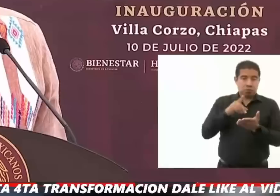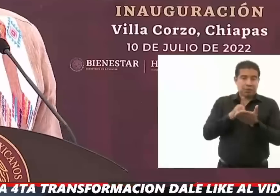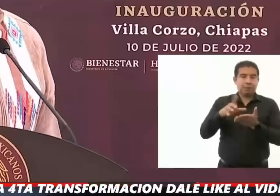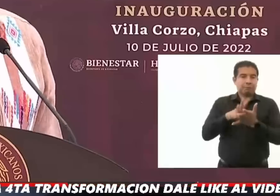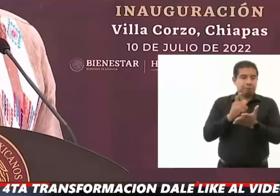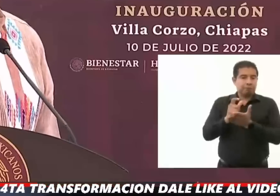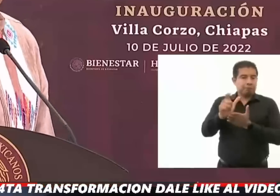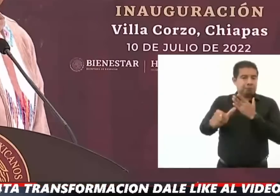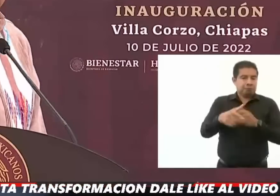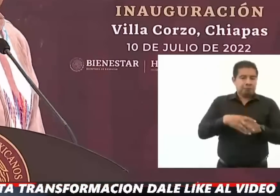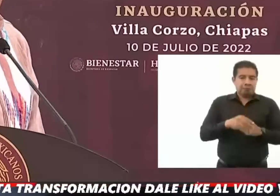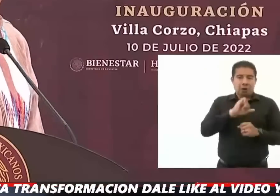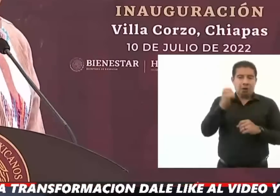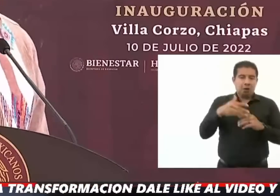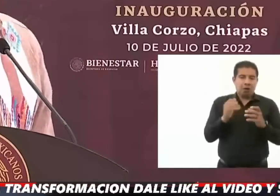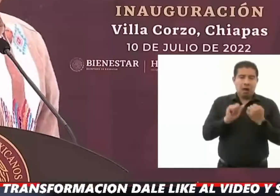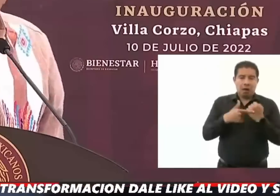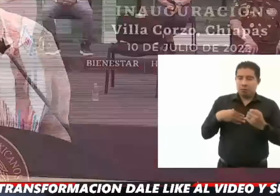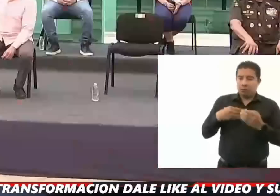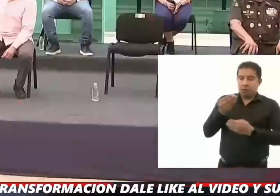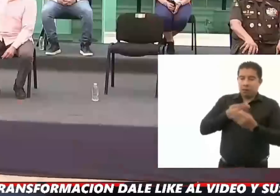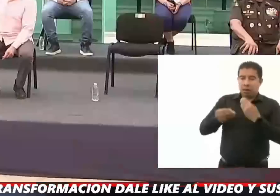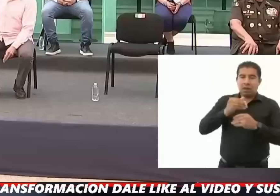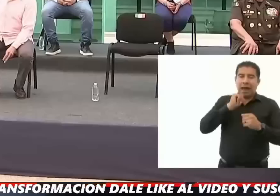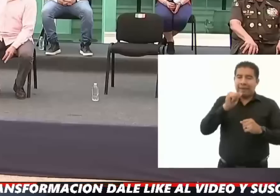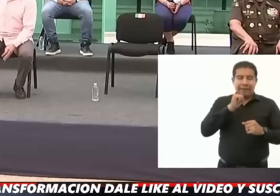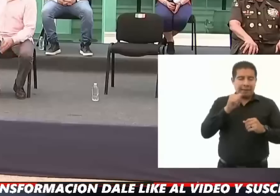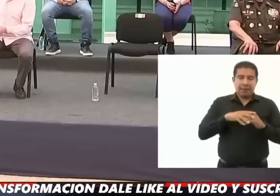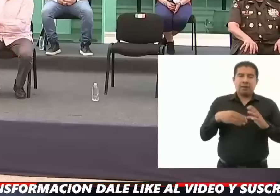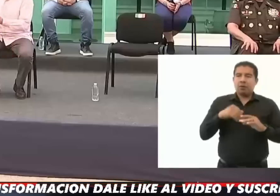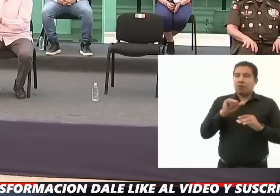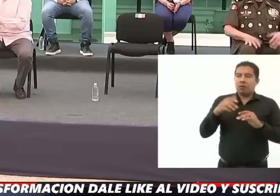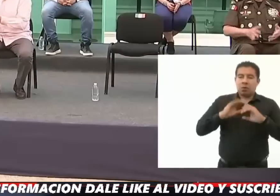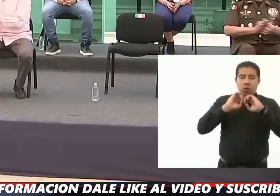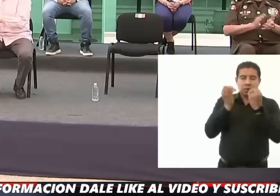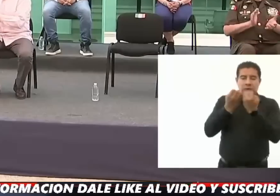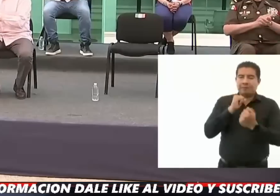corresponde, sin necesidad de ningún intermediario, de ninguna organización.